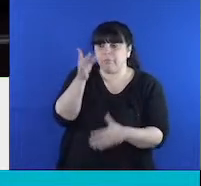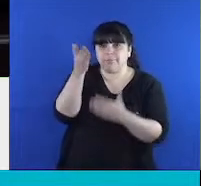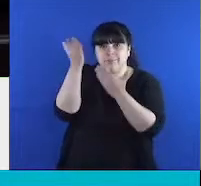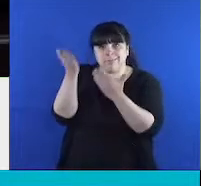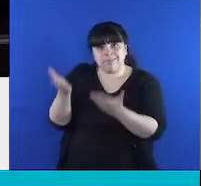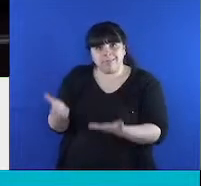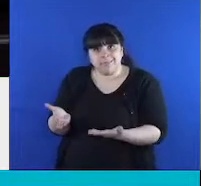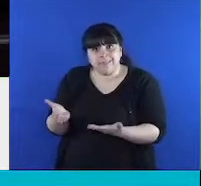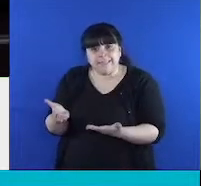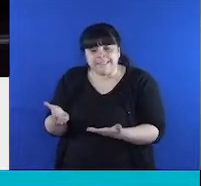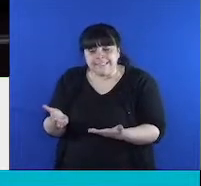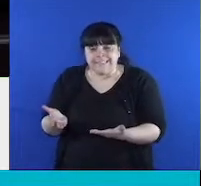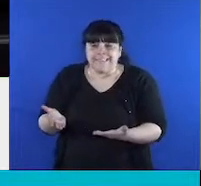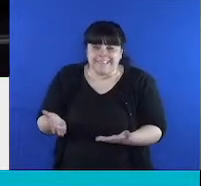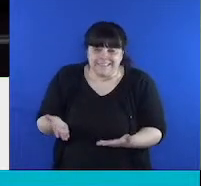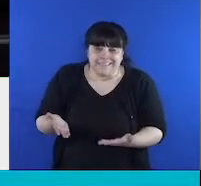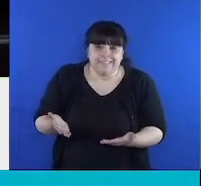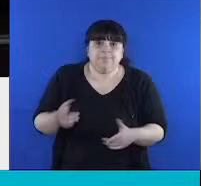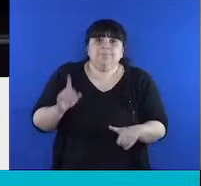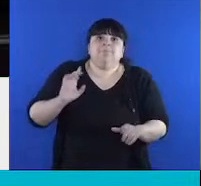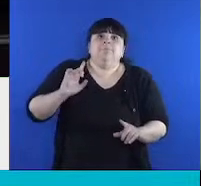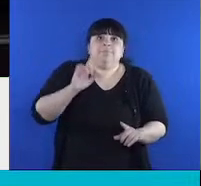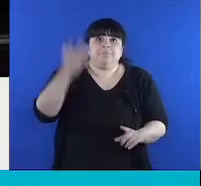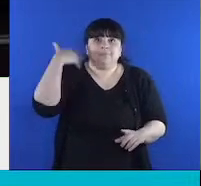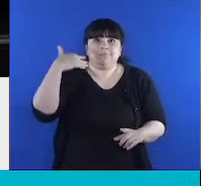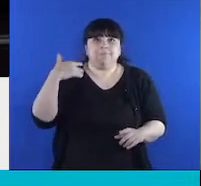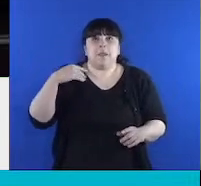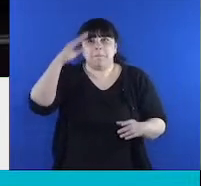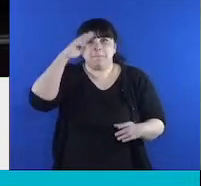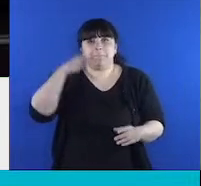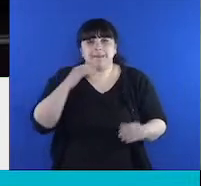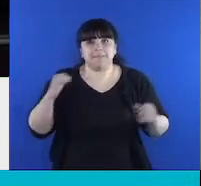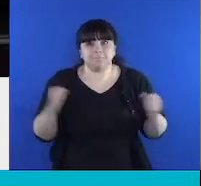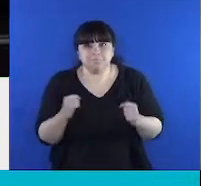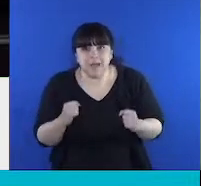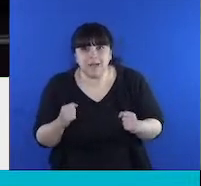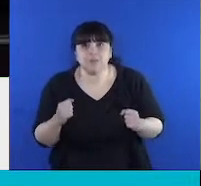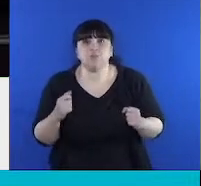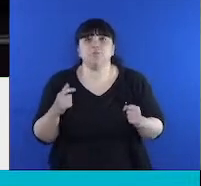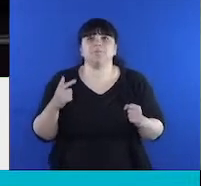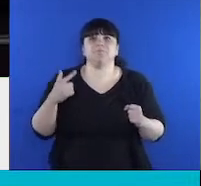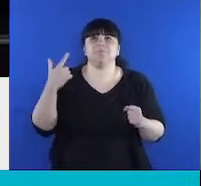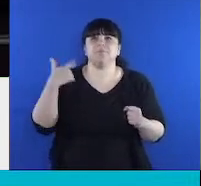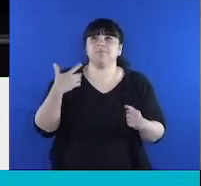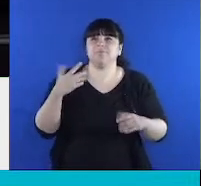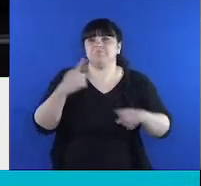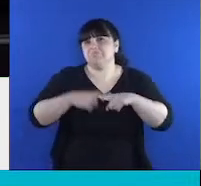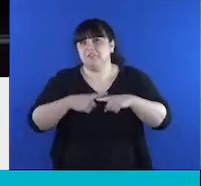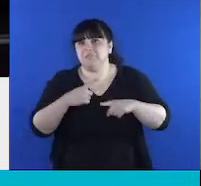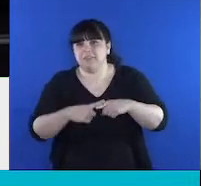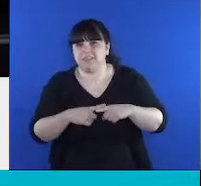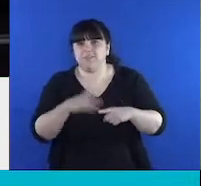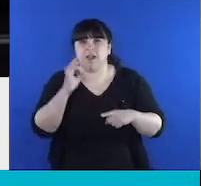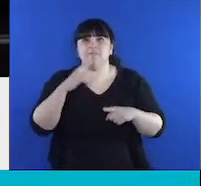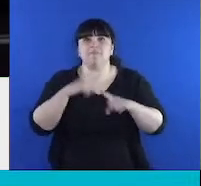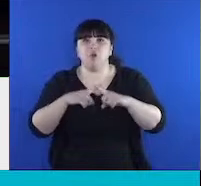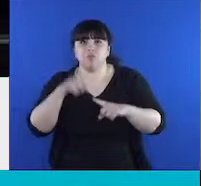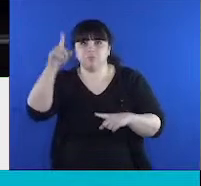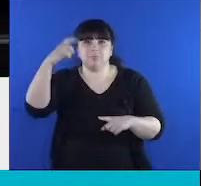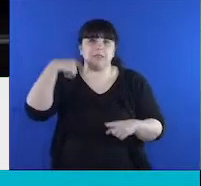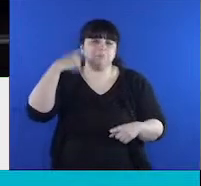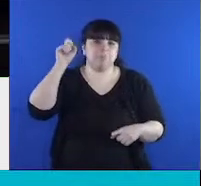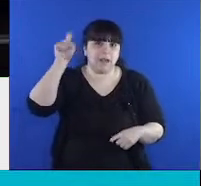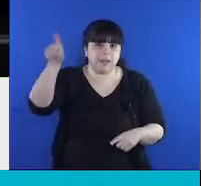a mediados del mes de mayo, en un festival de Vox en España, se manifestó en contra